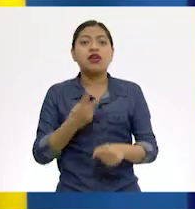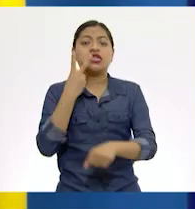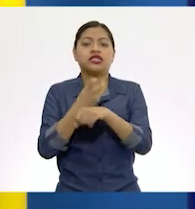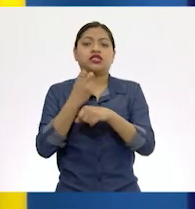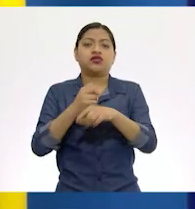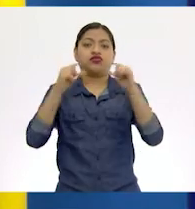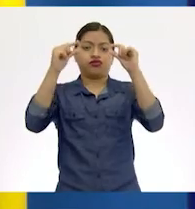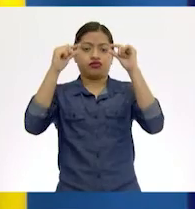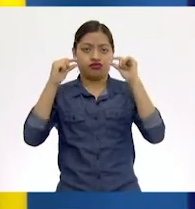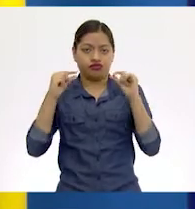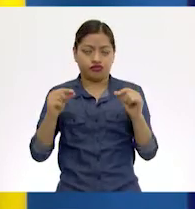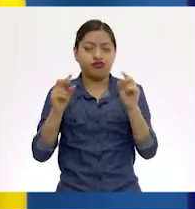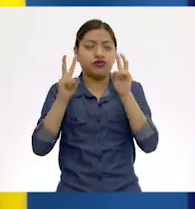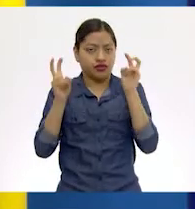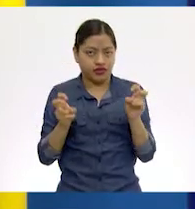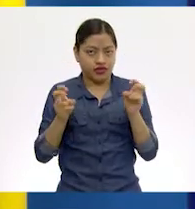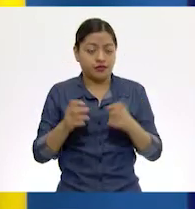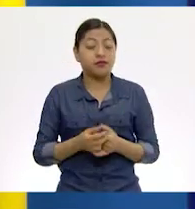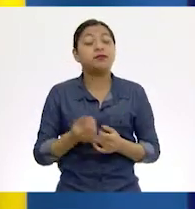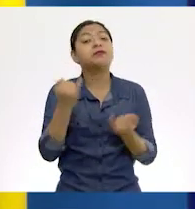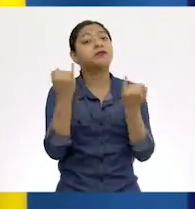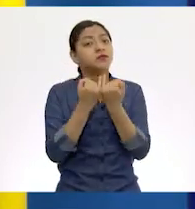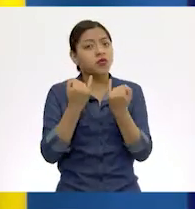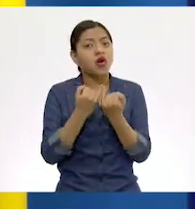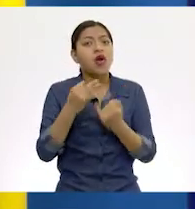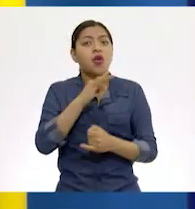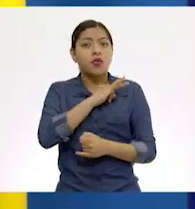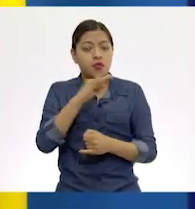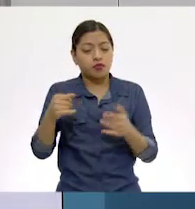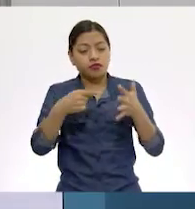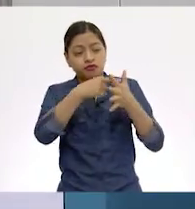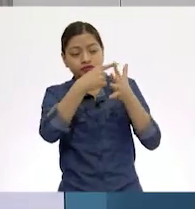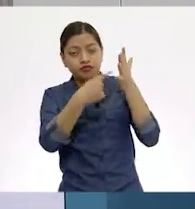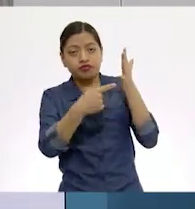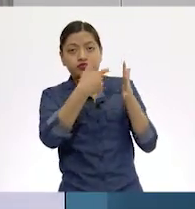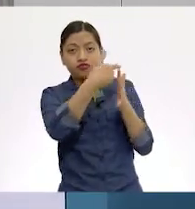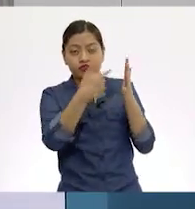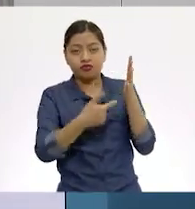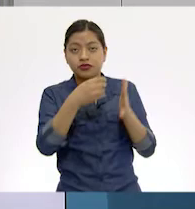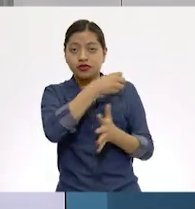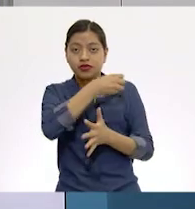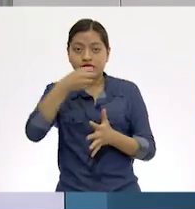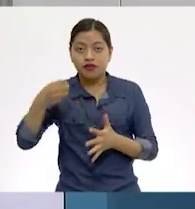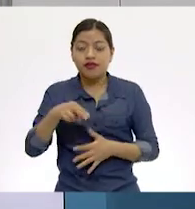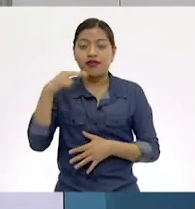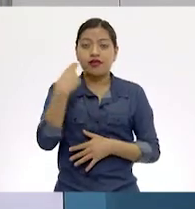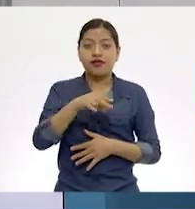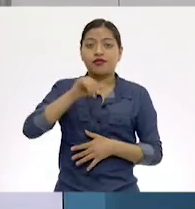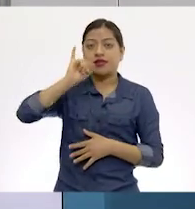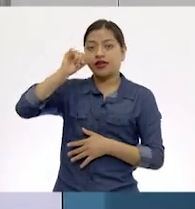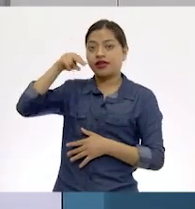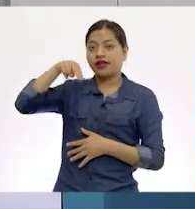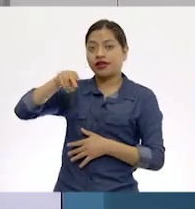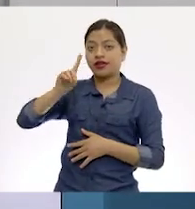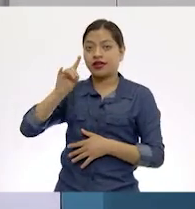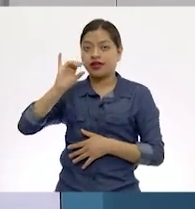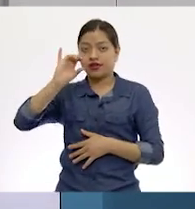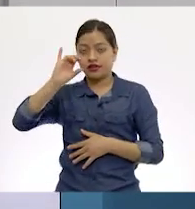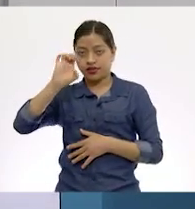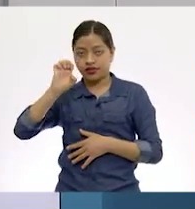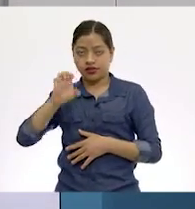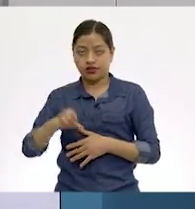subtítulos. Claro, además podemos organizarlos en un índice. Muy bien, como siempre han puesto mucha